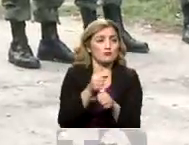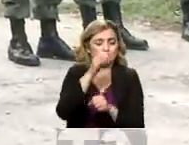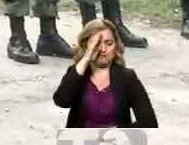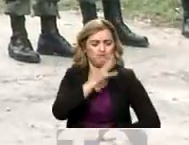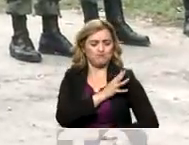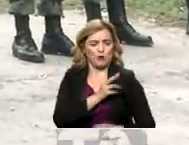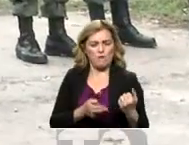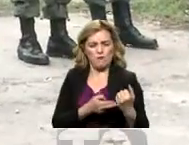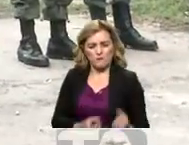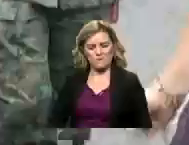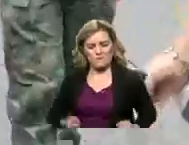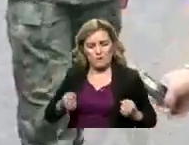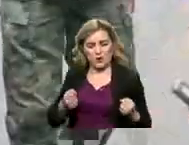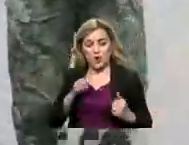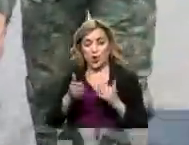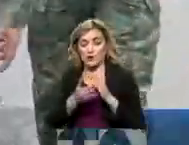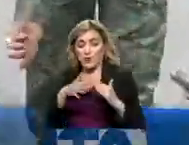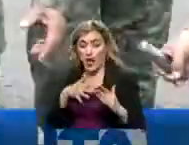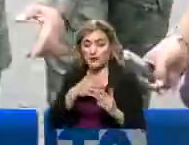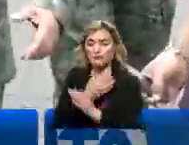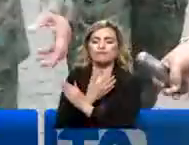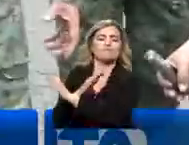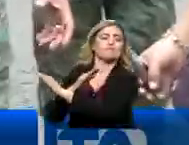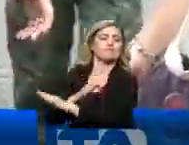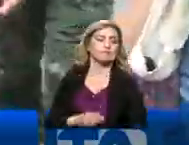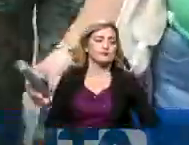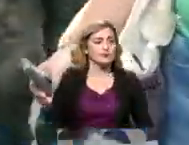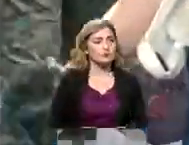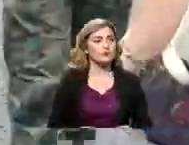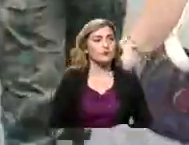seguridad para evitar posibles nuevos ataques. En Quito, Belén Merizalde, 24 horas.